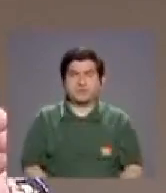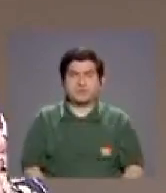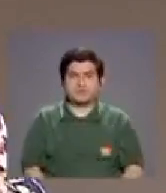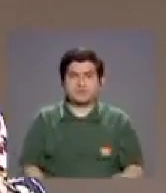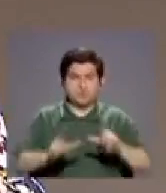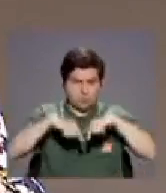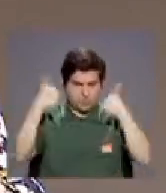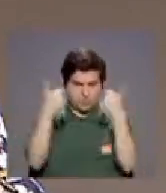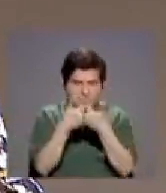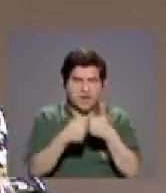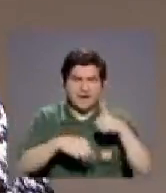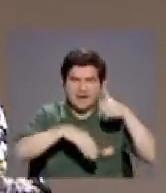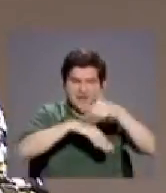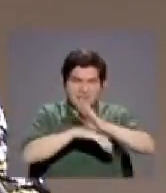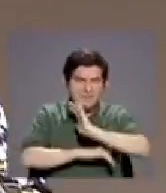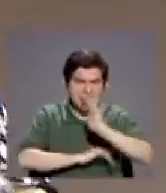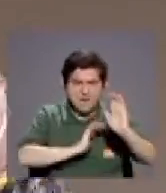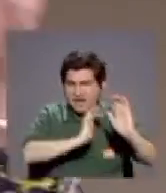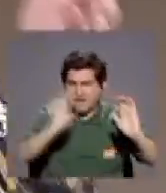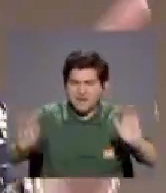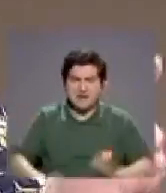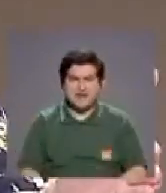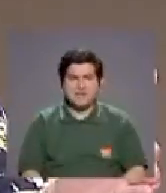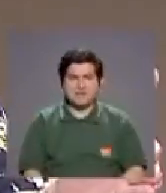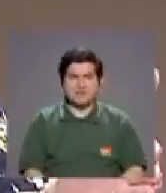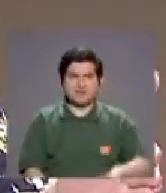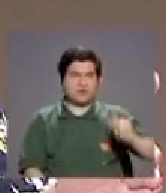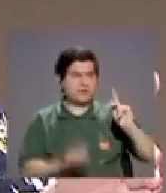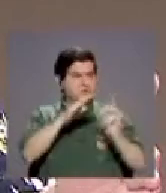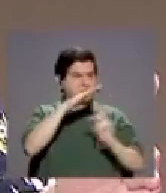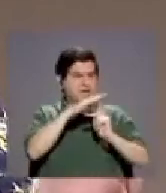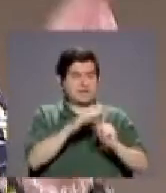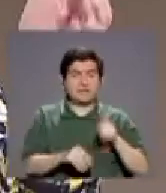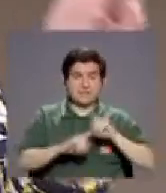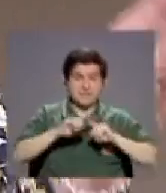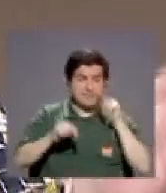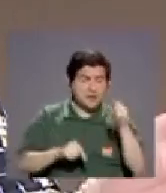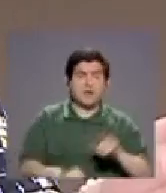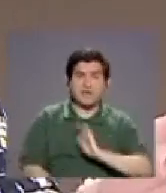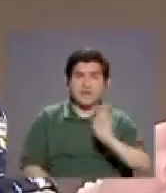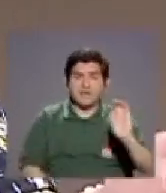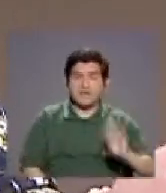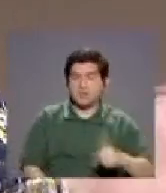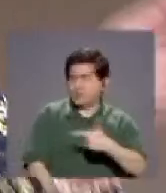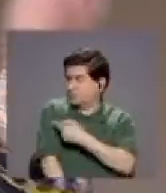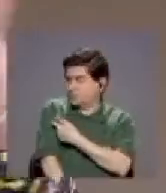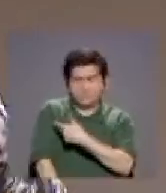sus hijos al kinder, ellos van a estar con niños que no estén vacunados y esos niños